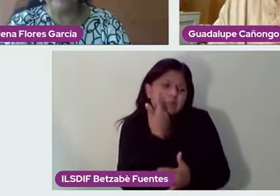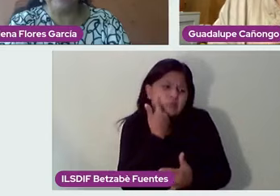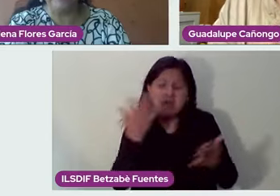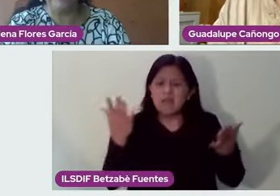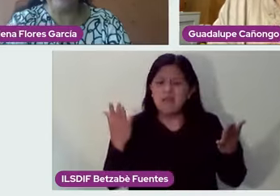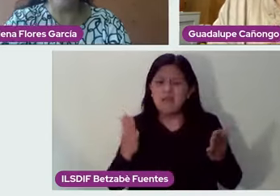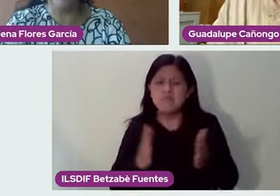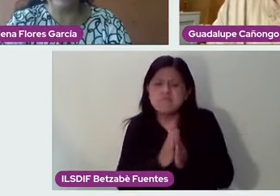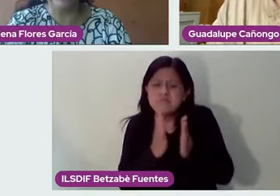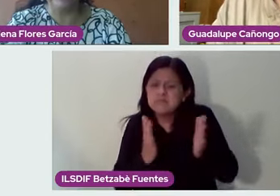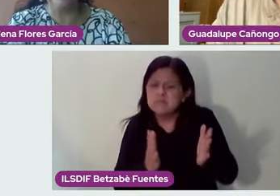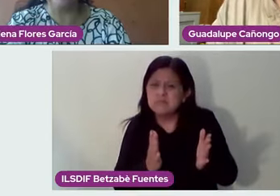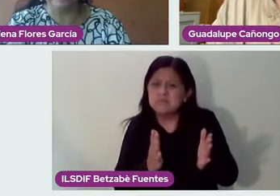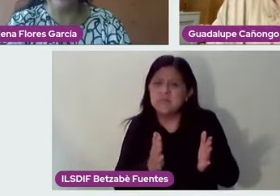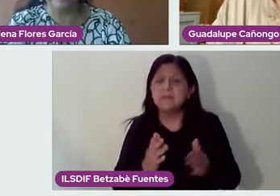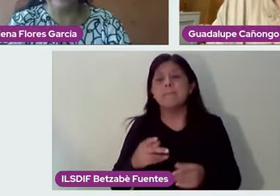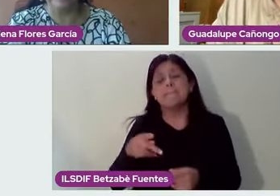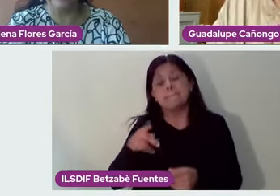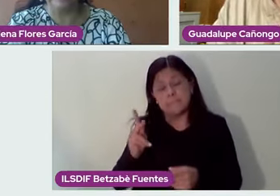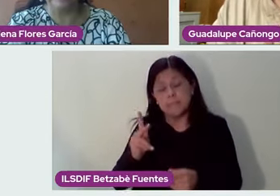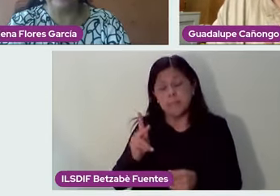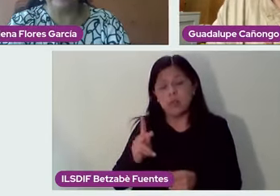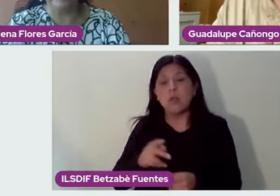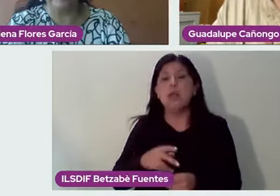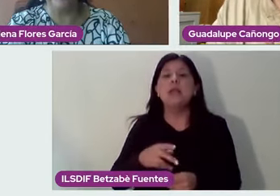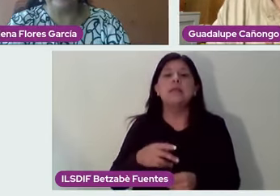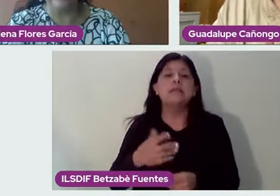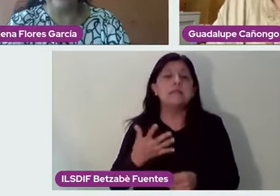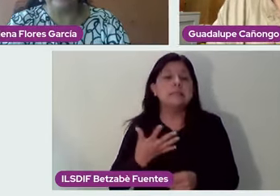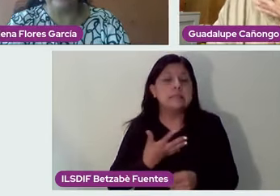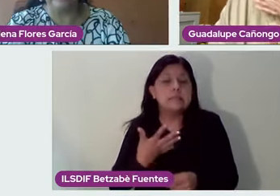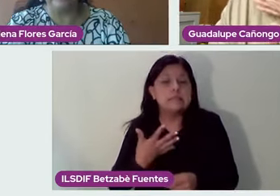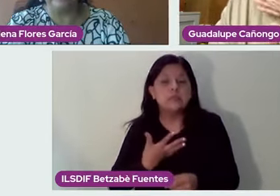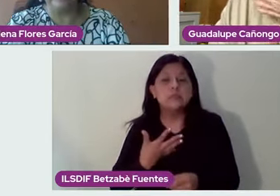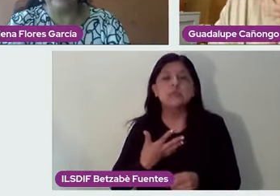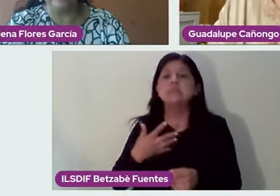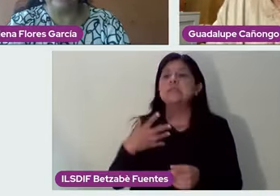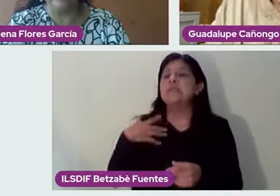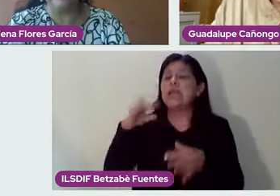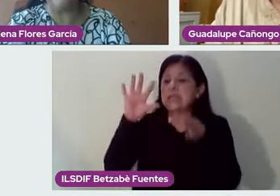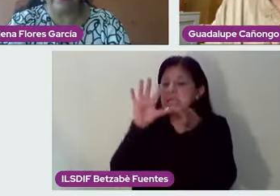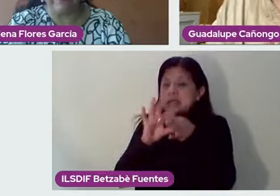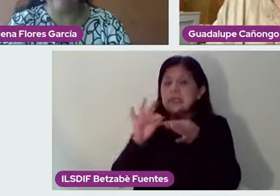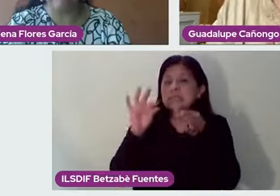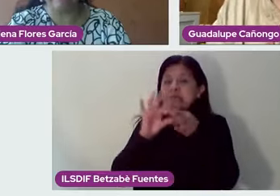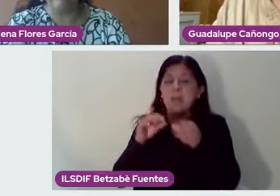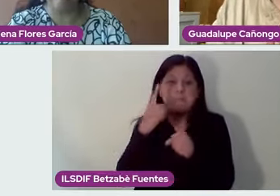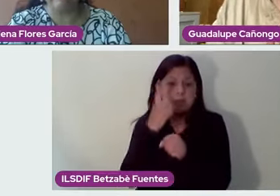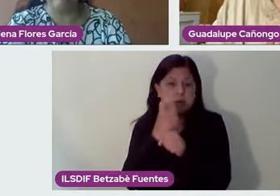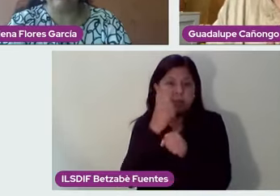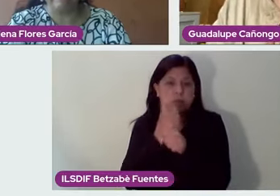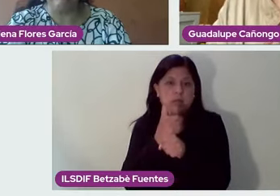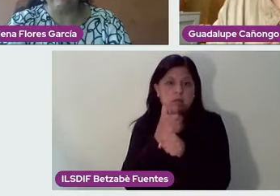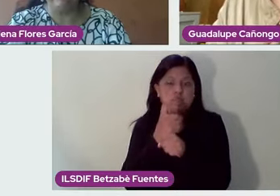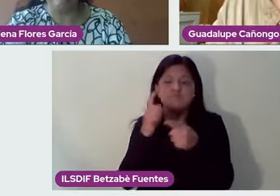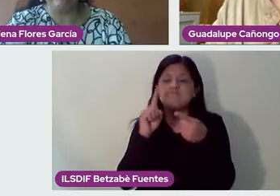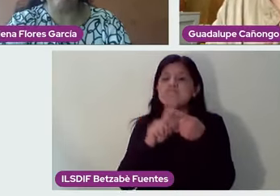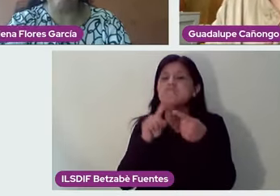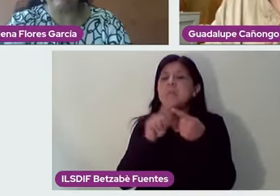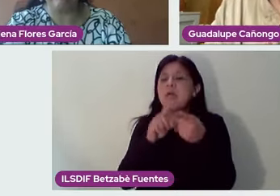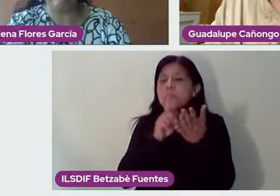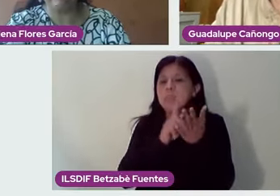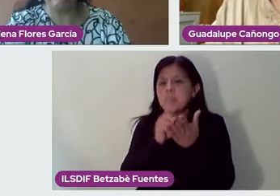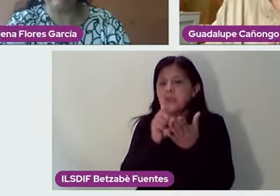primordial. Iniciar por decir, es una cuestión de derecho. Sí, sin importar edad, sin